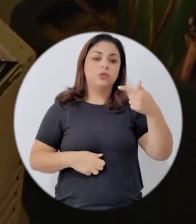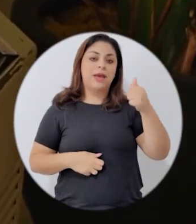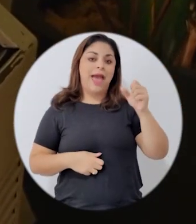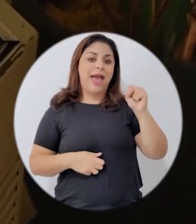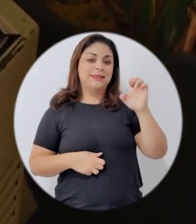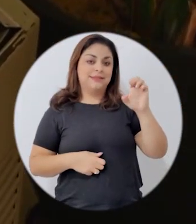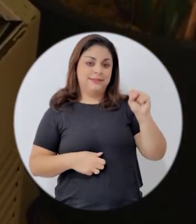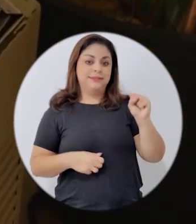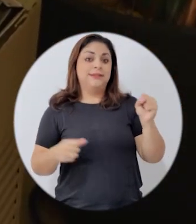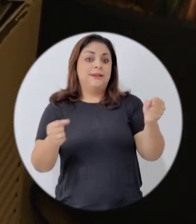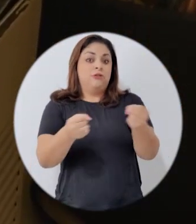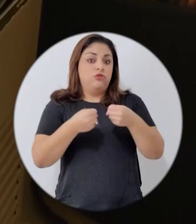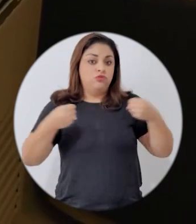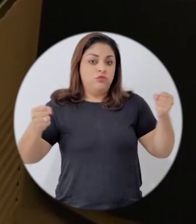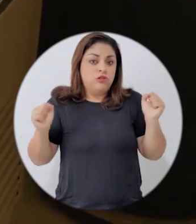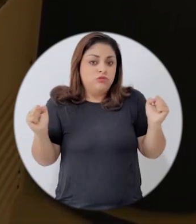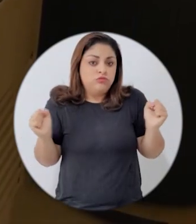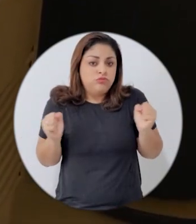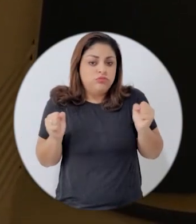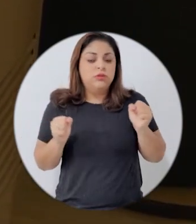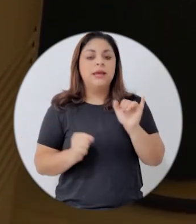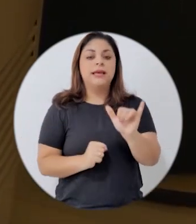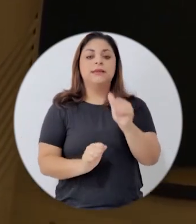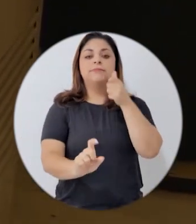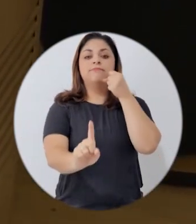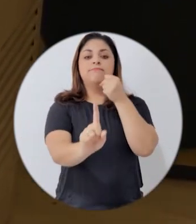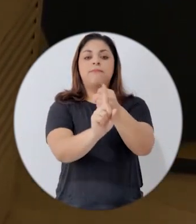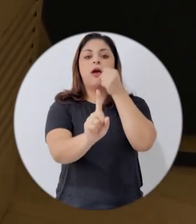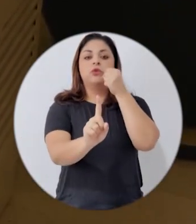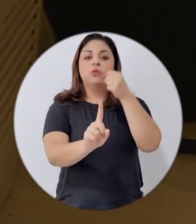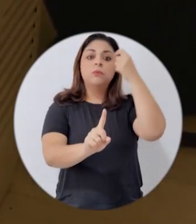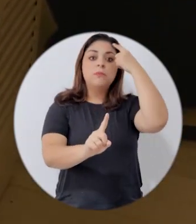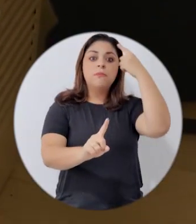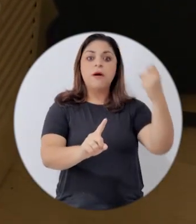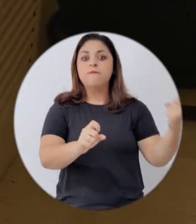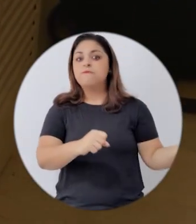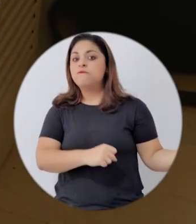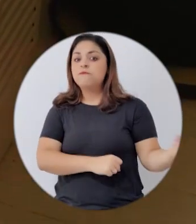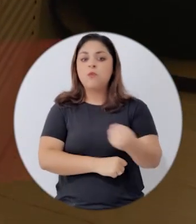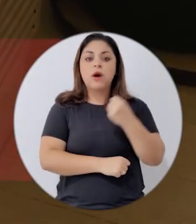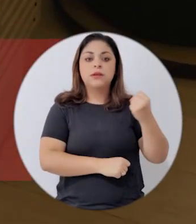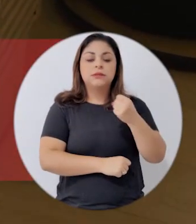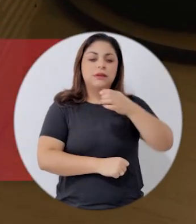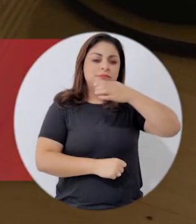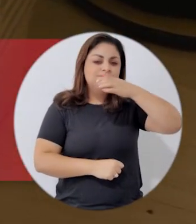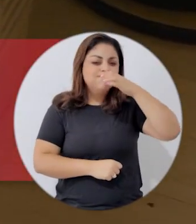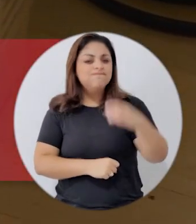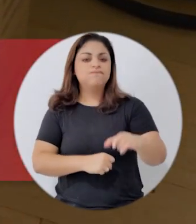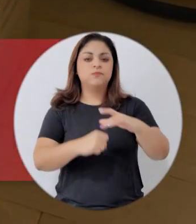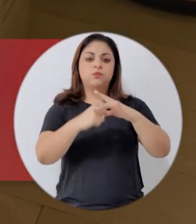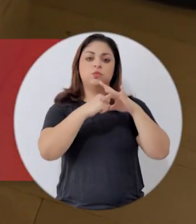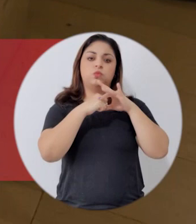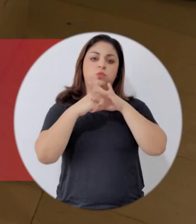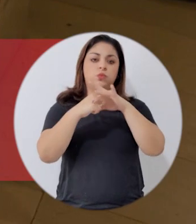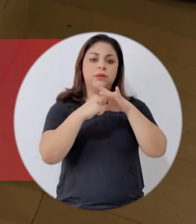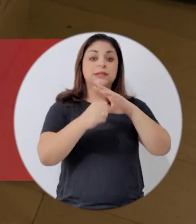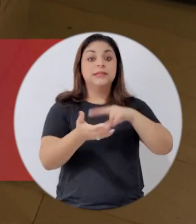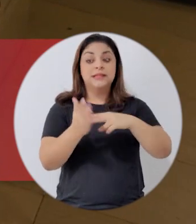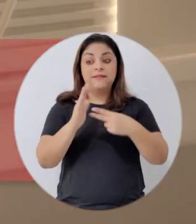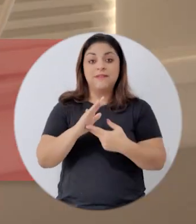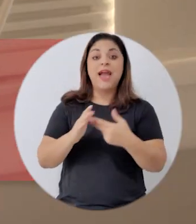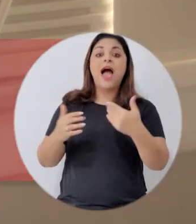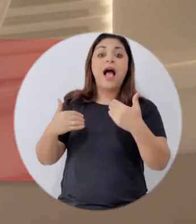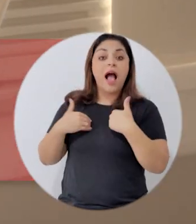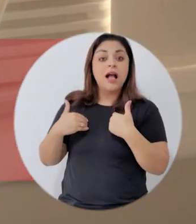tienen un mayor impacto a nivel de potencial de calentamiento global. O sea, eso quiere decir que hay gases